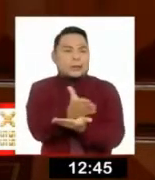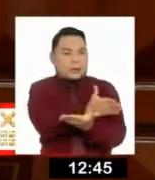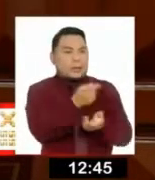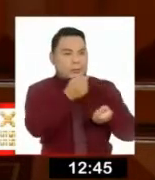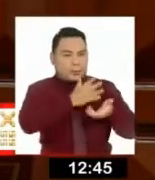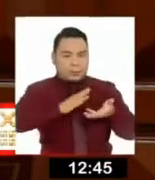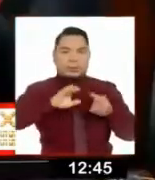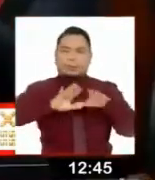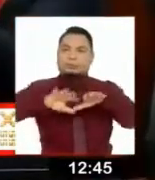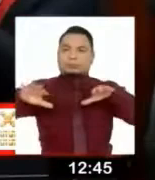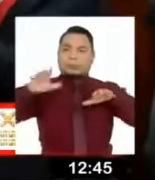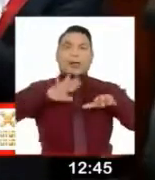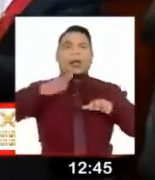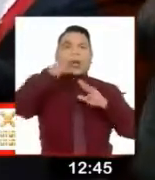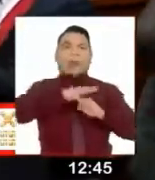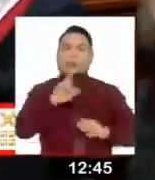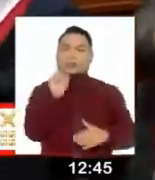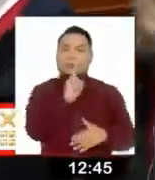sin ningún tipo de abuso.